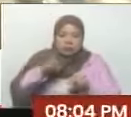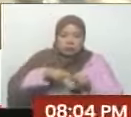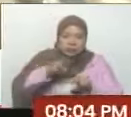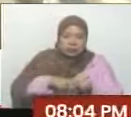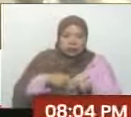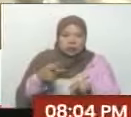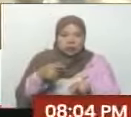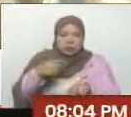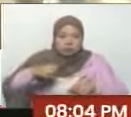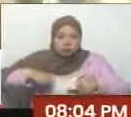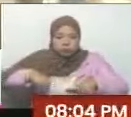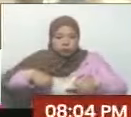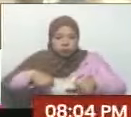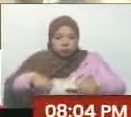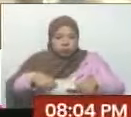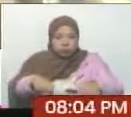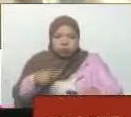tenemos la máquina.